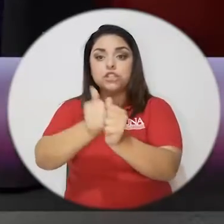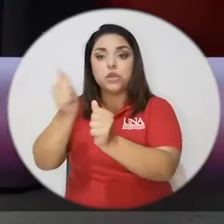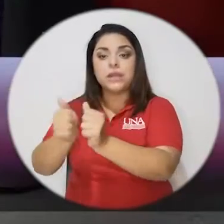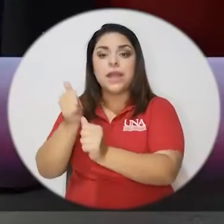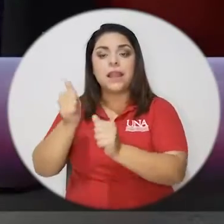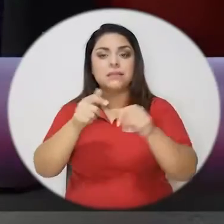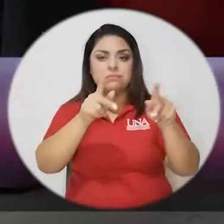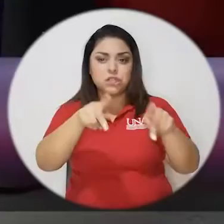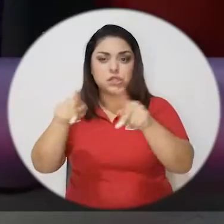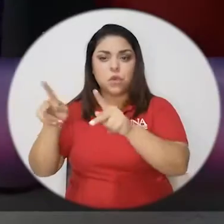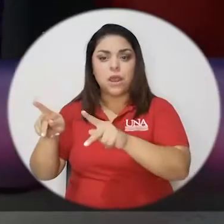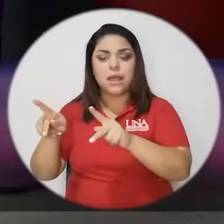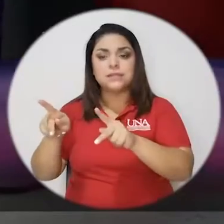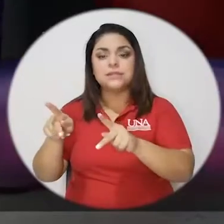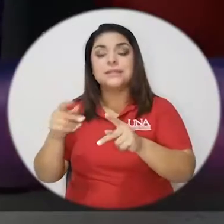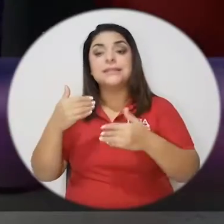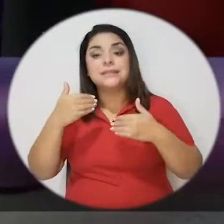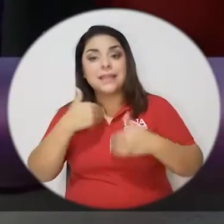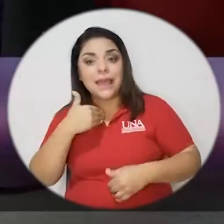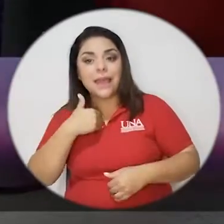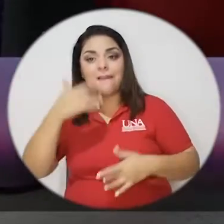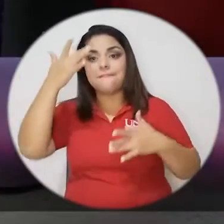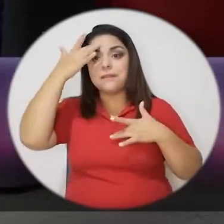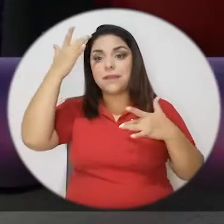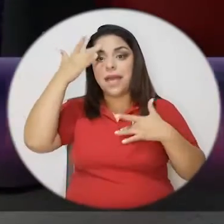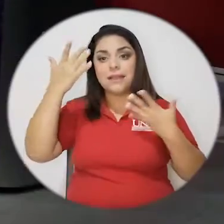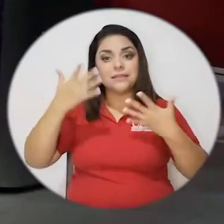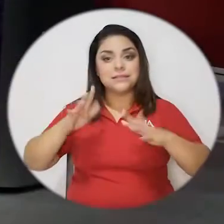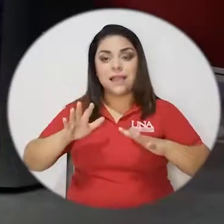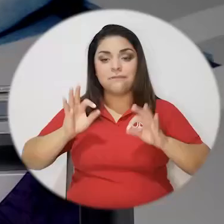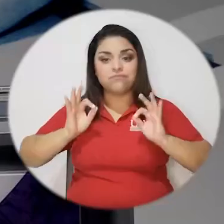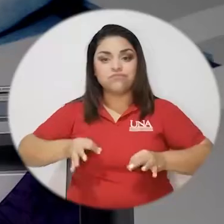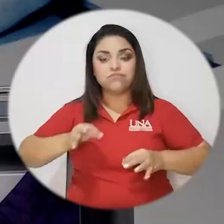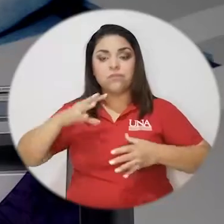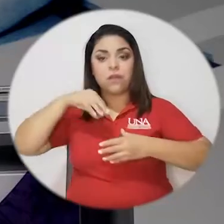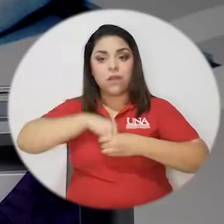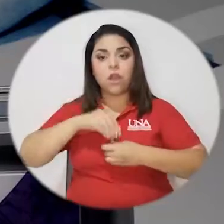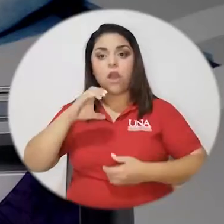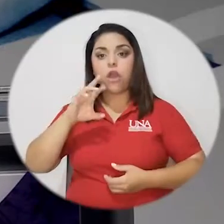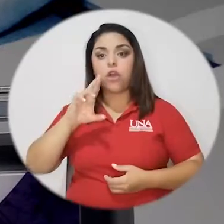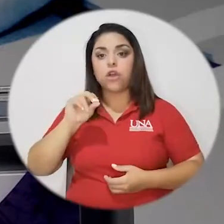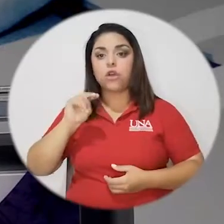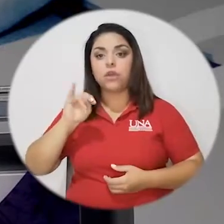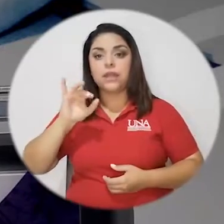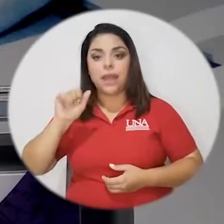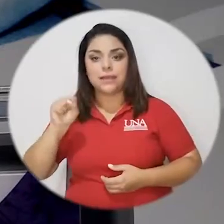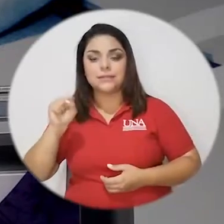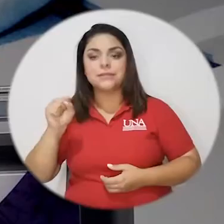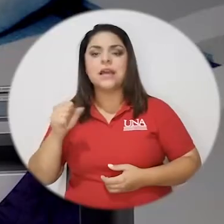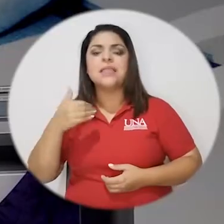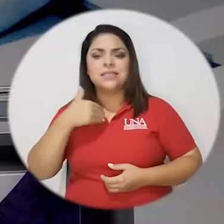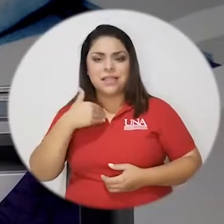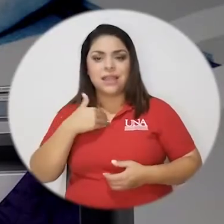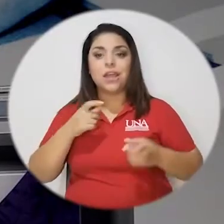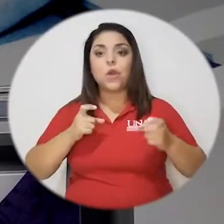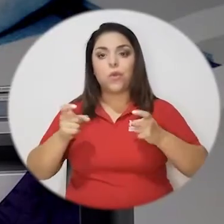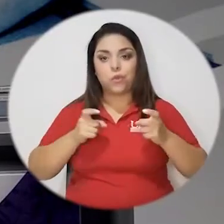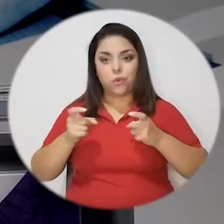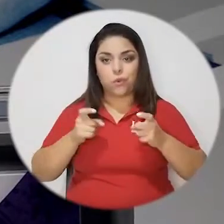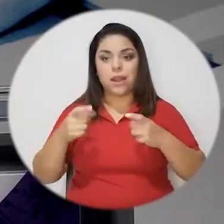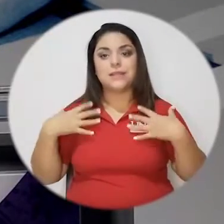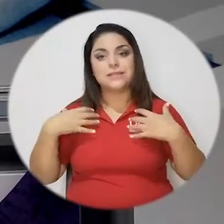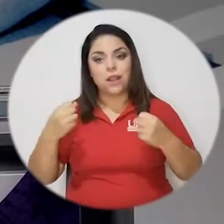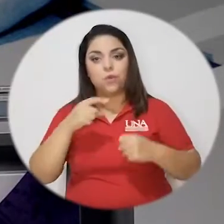o menos controlados. Sí, es cierto. Entonces, eso también ayuda. Nuestro estado de salud, nosotros tenemos